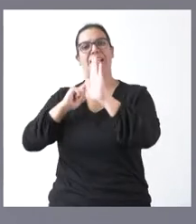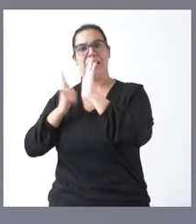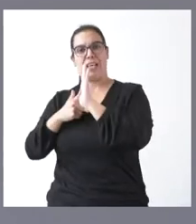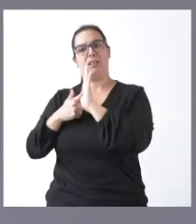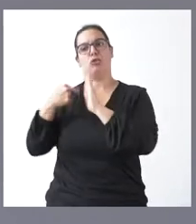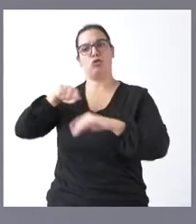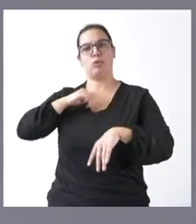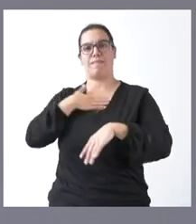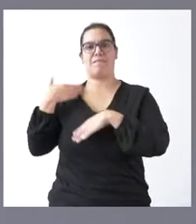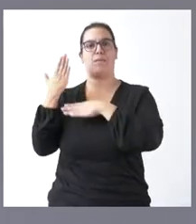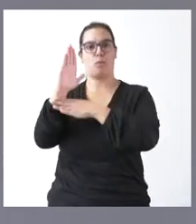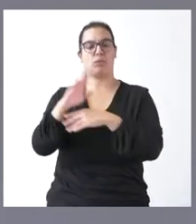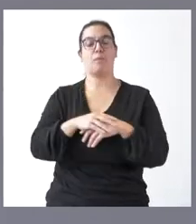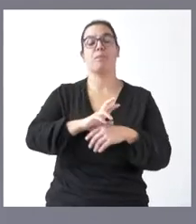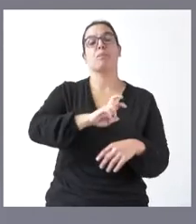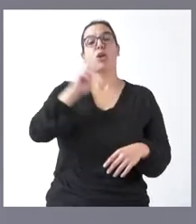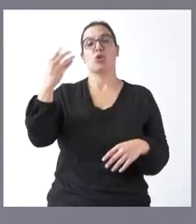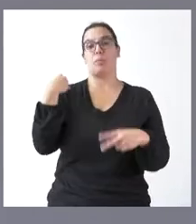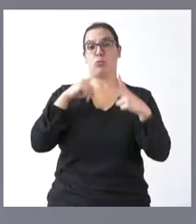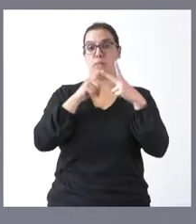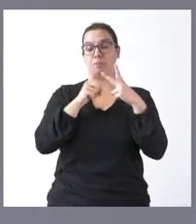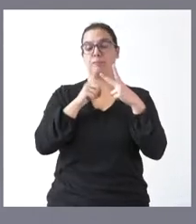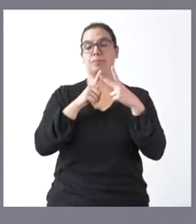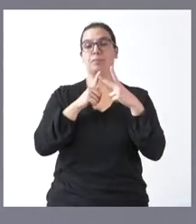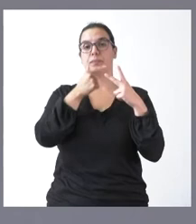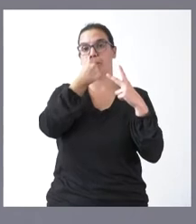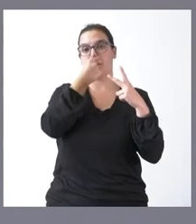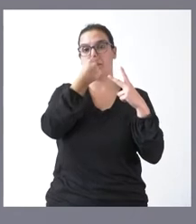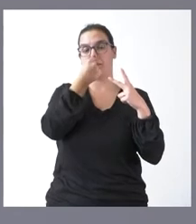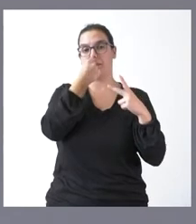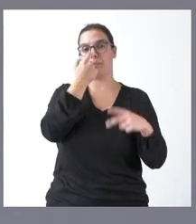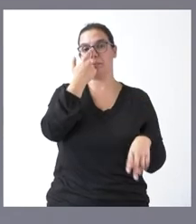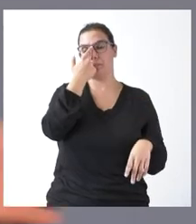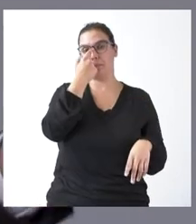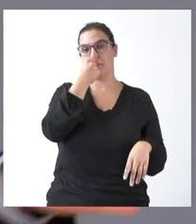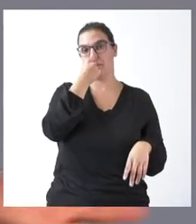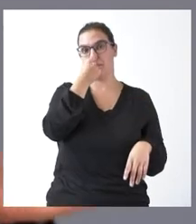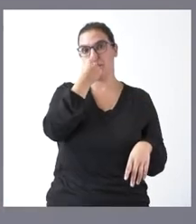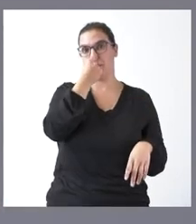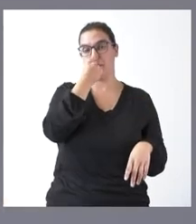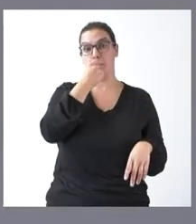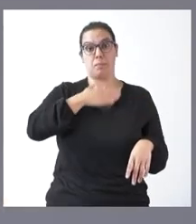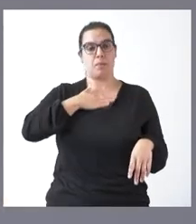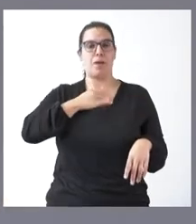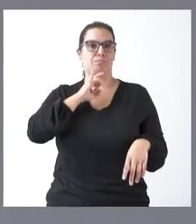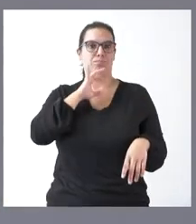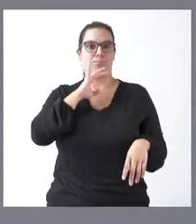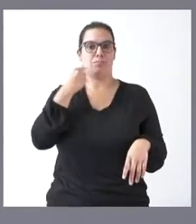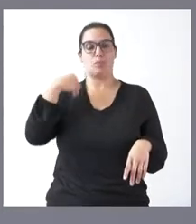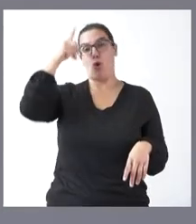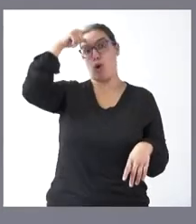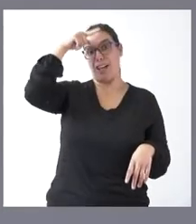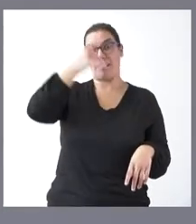que estamos plante y en las otra cuestión que usted me significa para mí es una satisfacción comprobar que esa cátedra